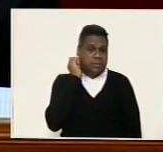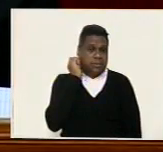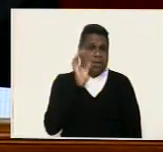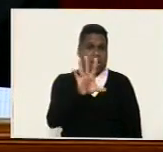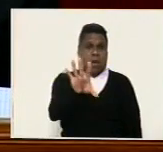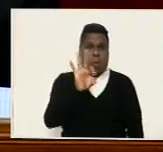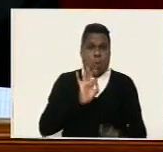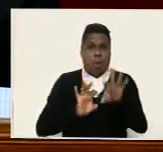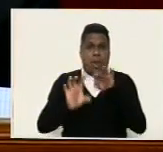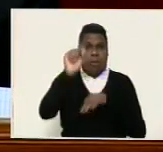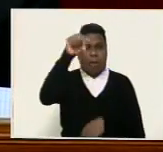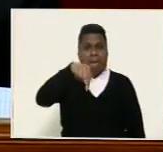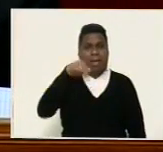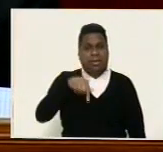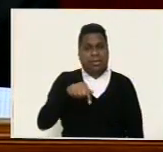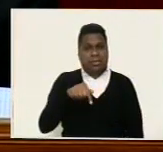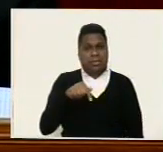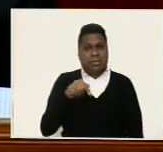Constituyente.